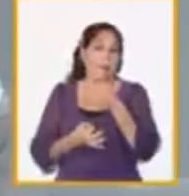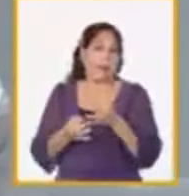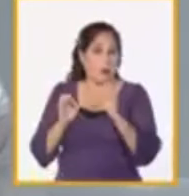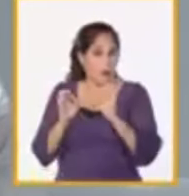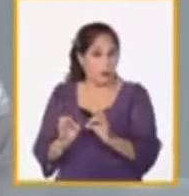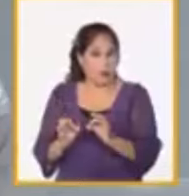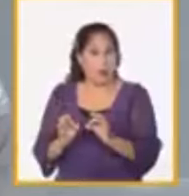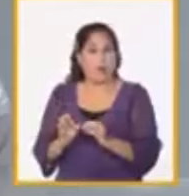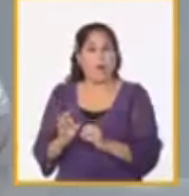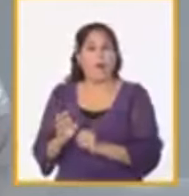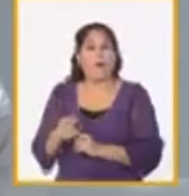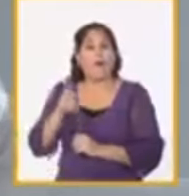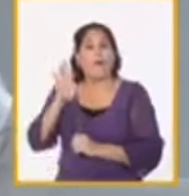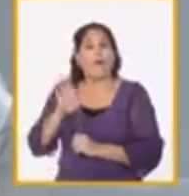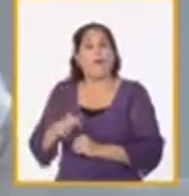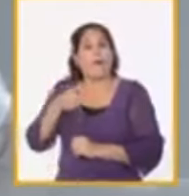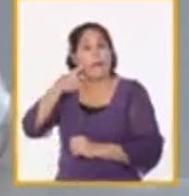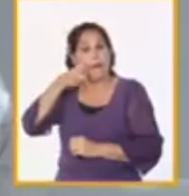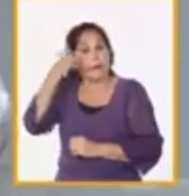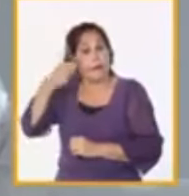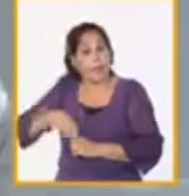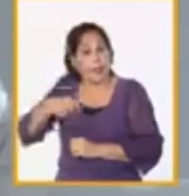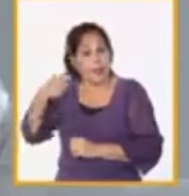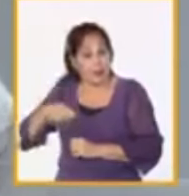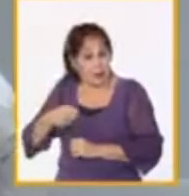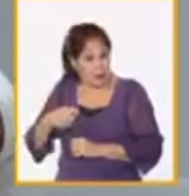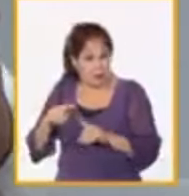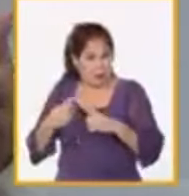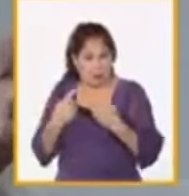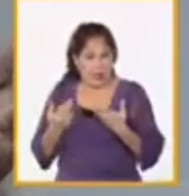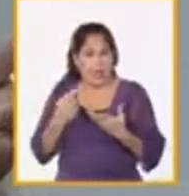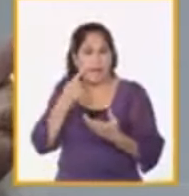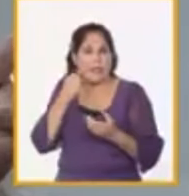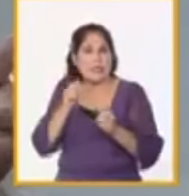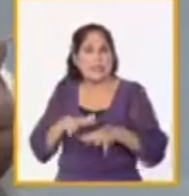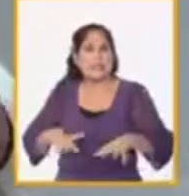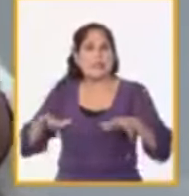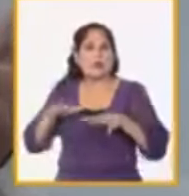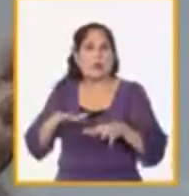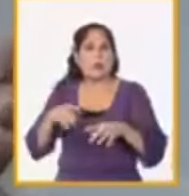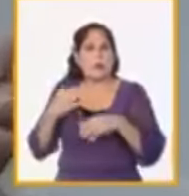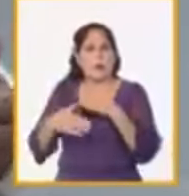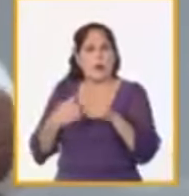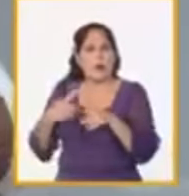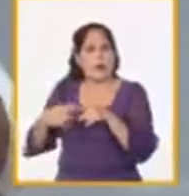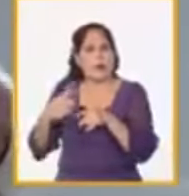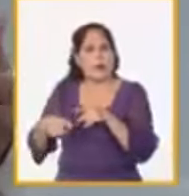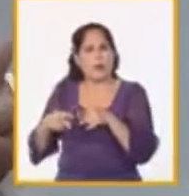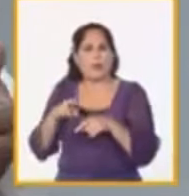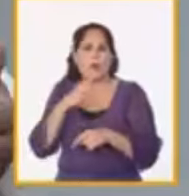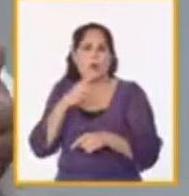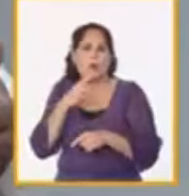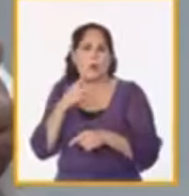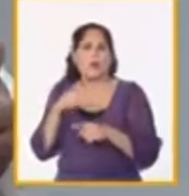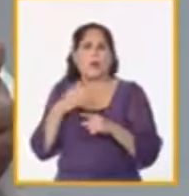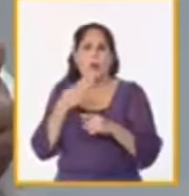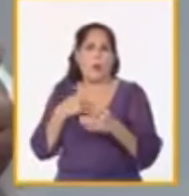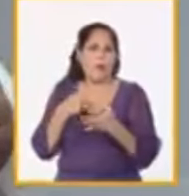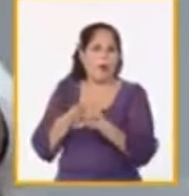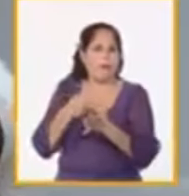alta fiscalización no es solo para ver los problemas que tiene de recursos hidráulicos y cómo lo está enfrentando y cómo mejorarlo,